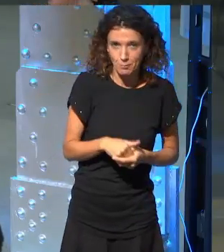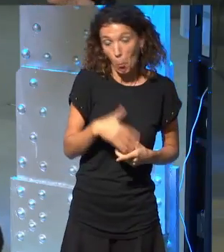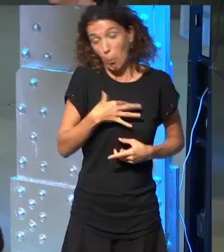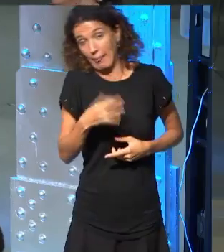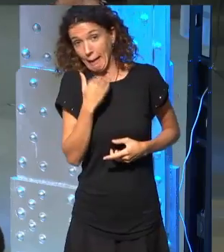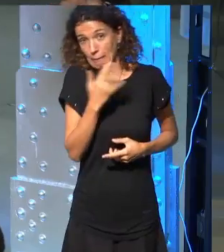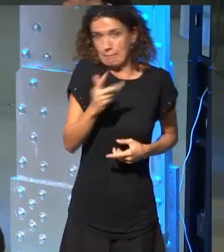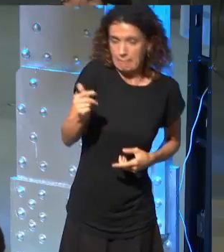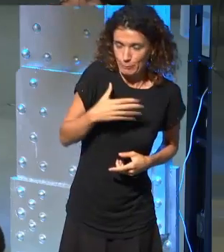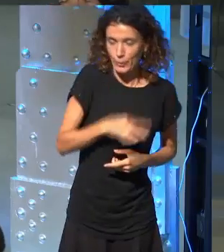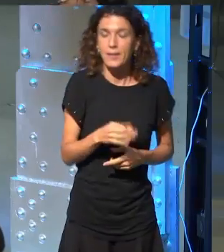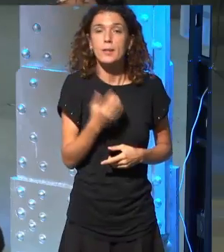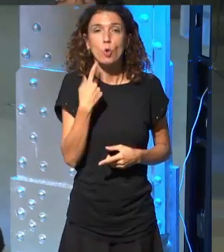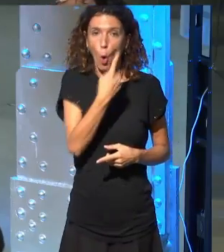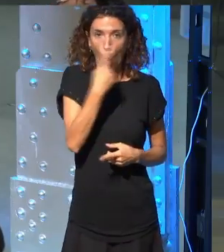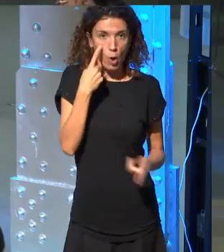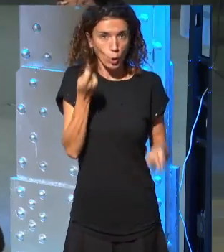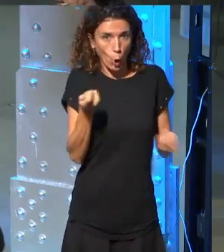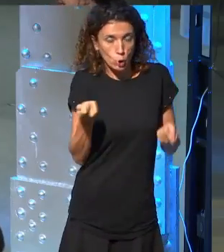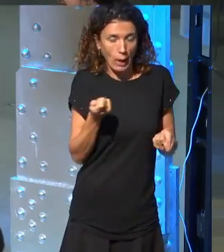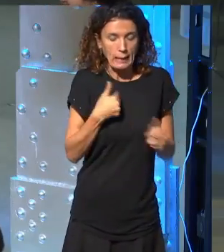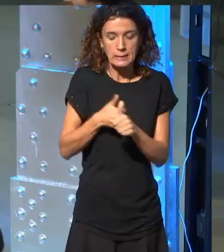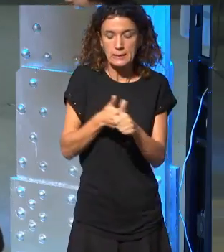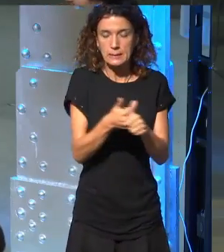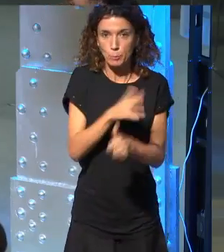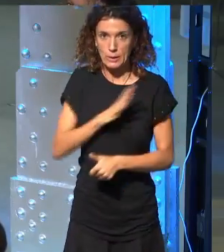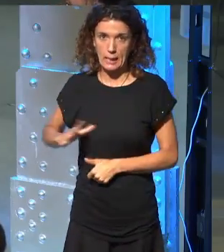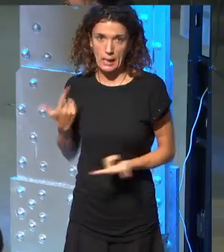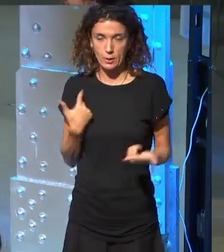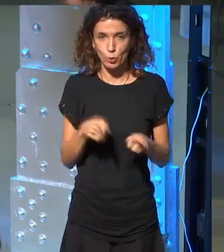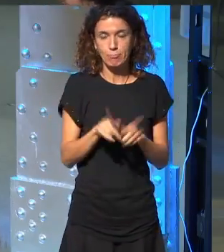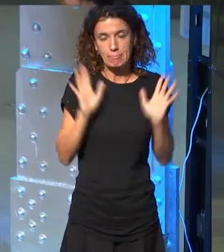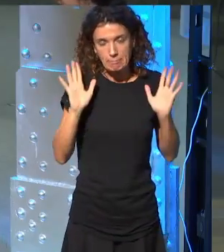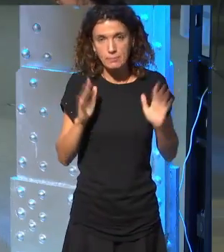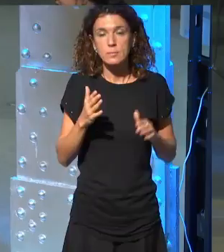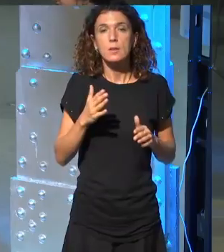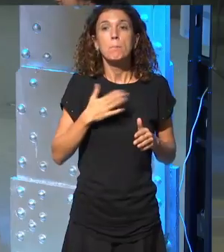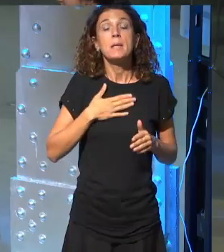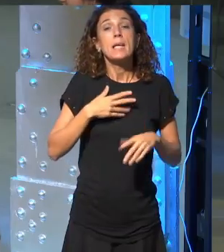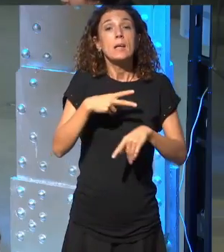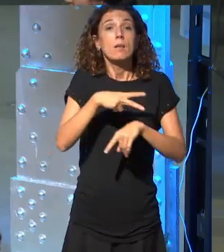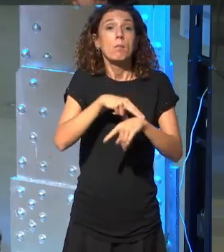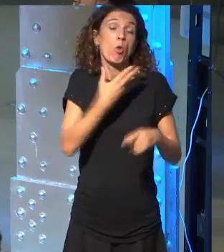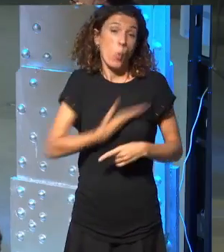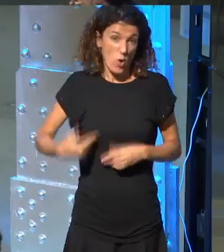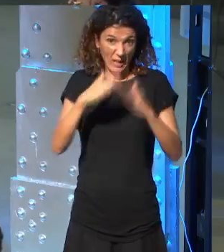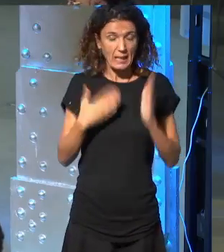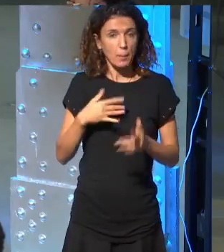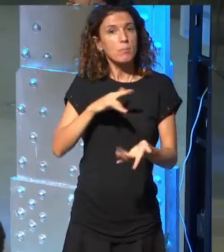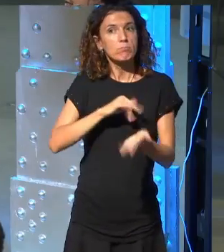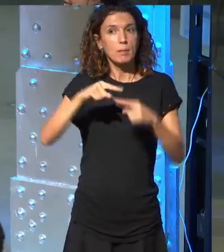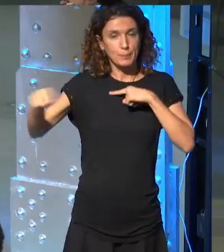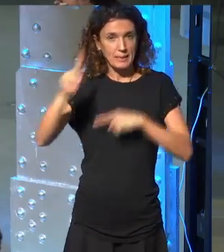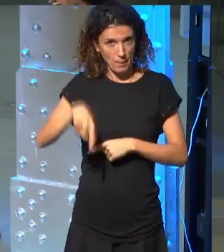llevó... Yo le habría vigilado súper de cerca antes de ir. Sí, no, el tío estaba flipando. Claro, me escribió mi casero también. En plan,